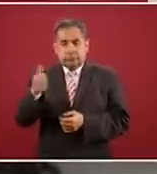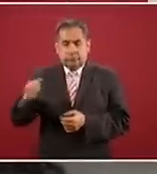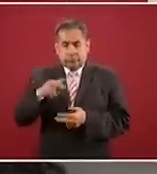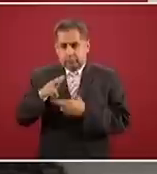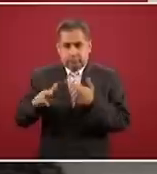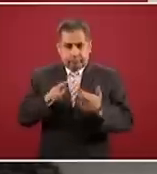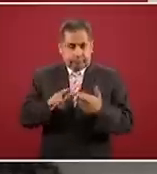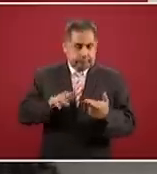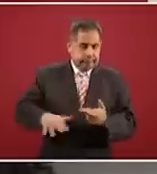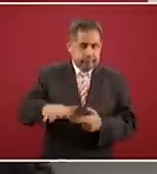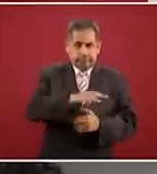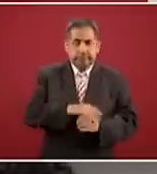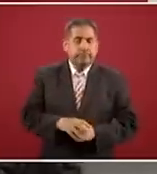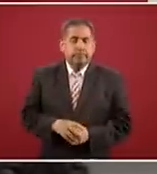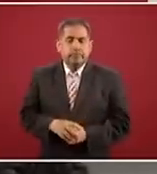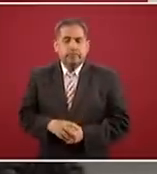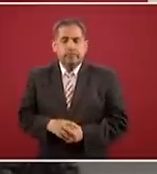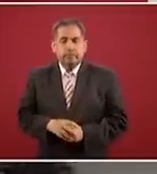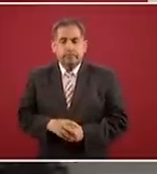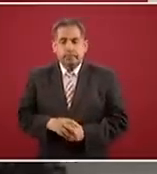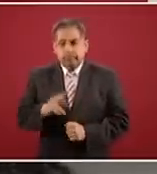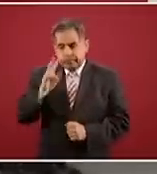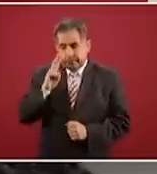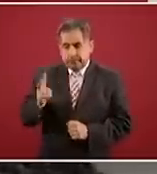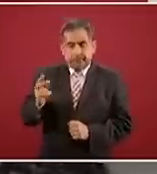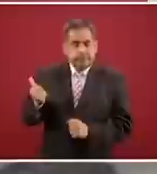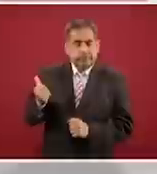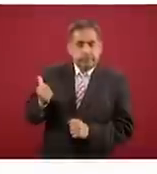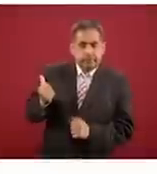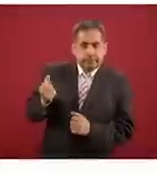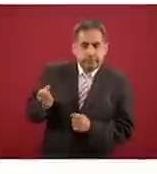está. El número, este es el número,